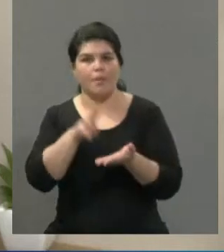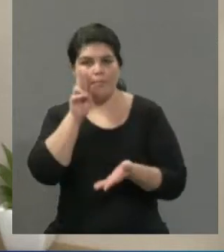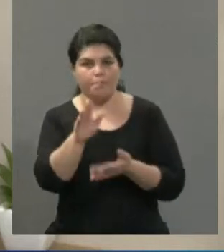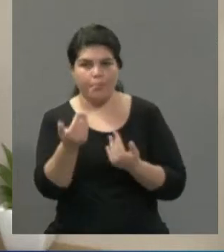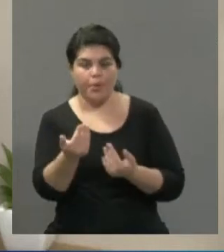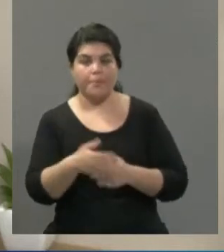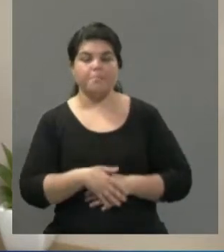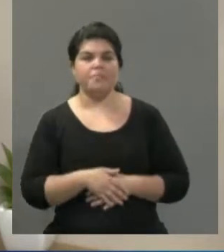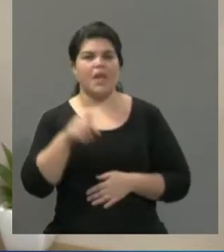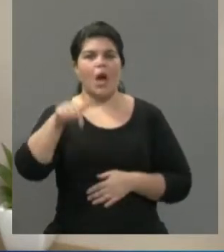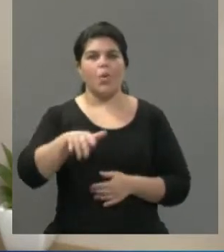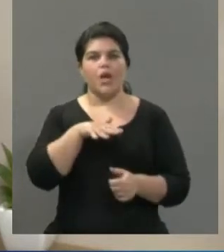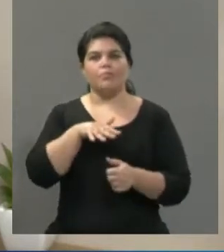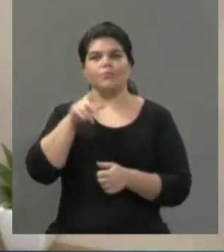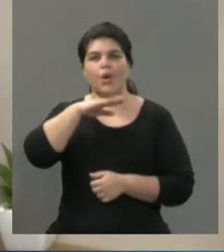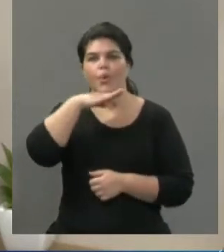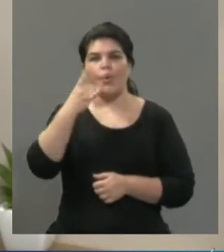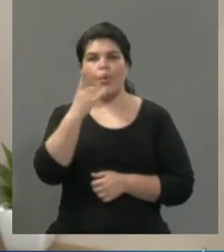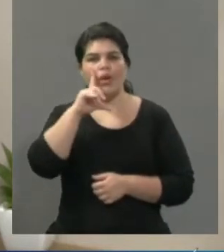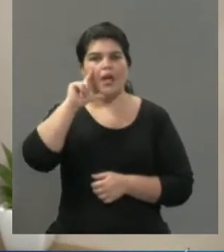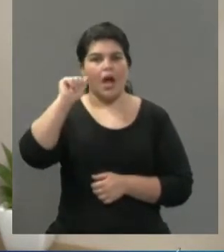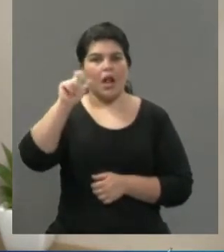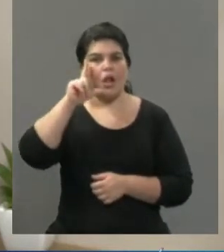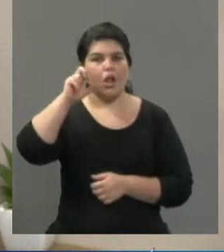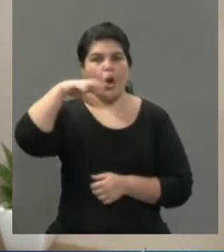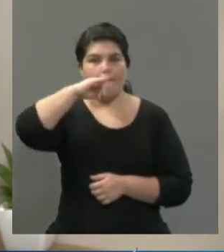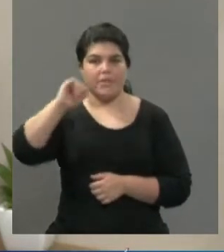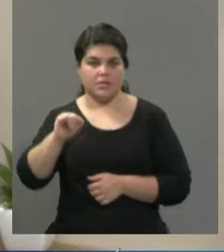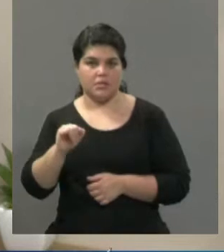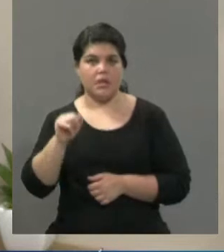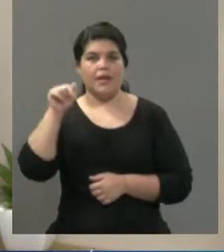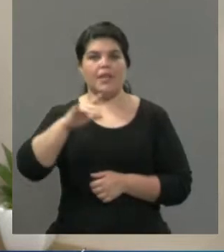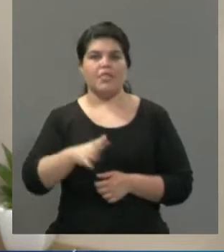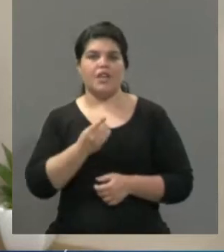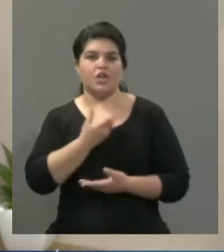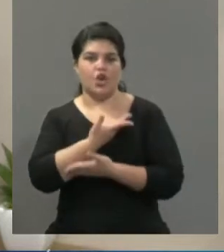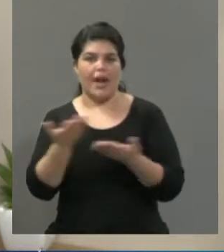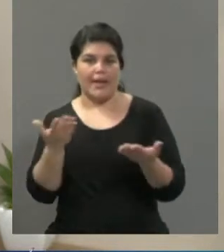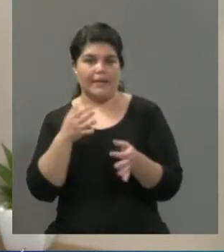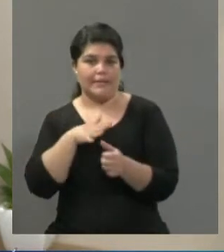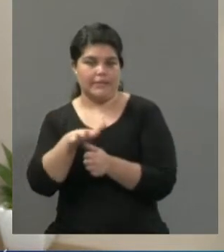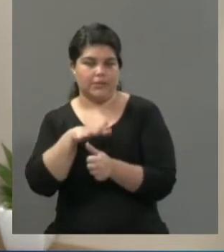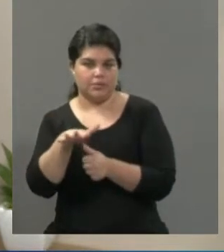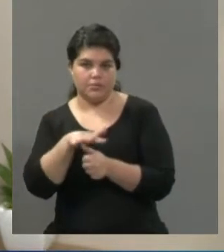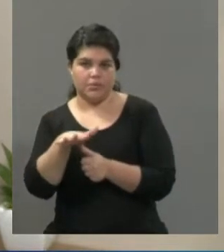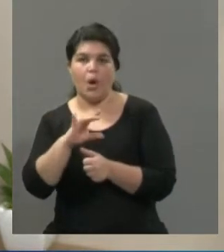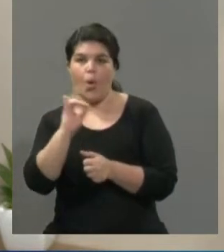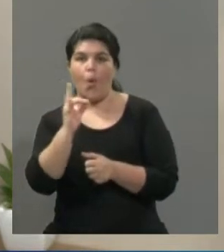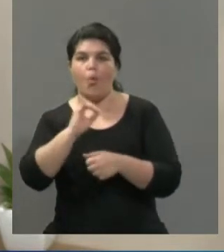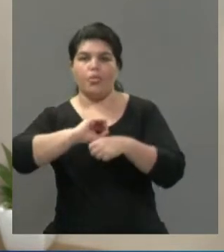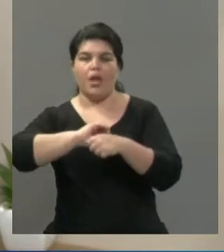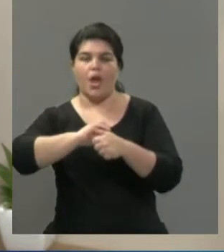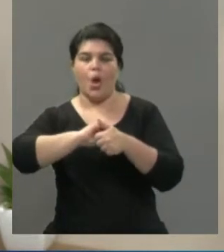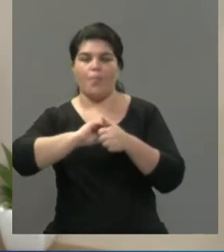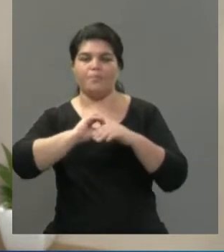Momento de hablar con Julia López, editora de Género de Unidiversidad. ¿Cómo estás, Julia? Buenas tardes, Hola, bienvenida. Clau. ¿Cómo andás? Buenas